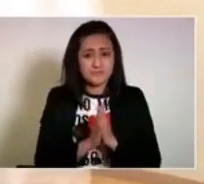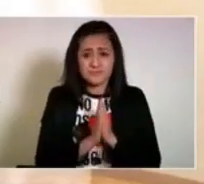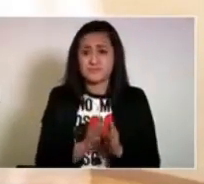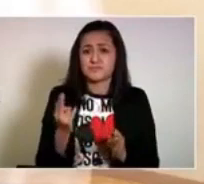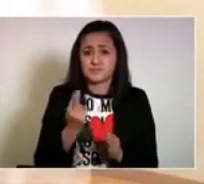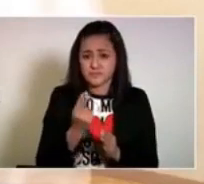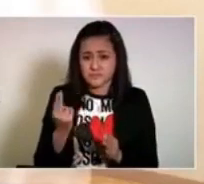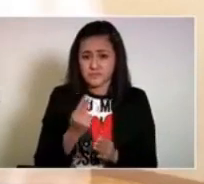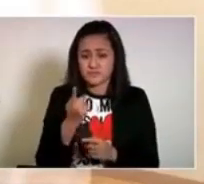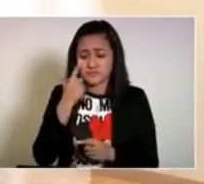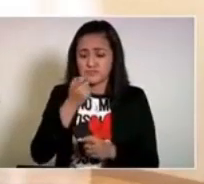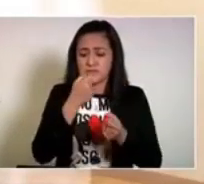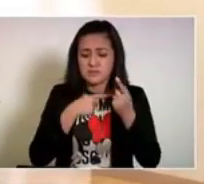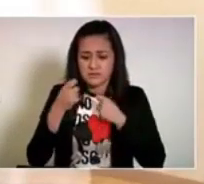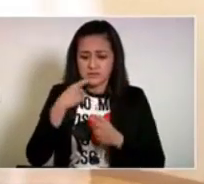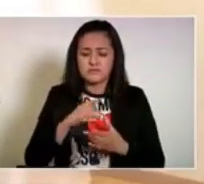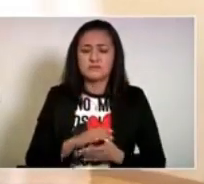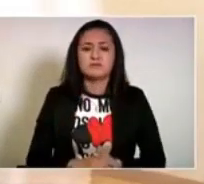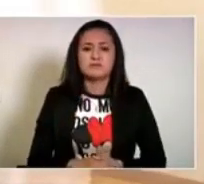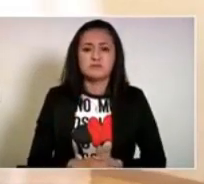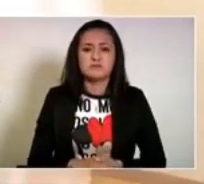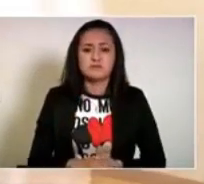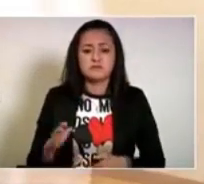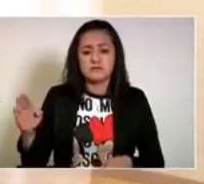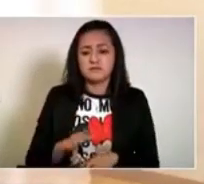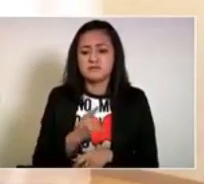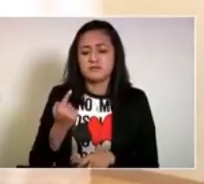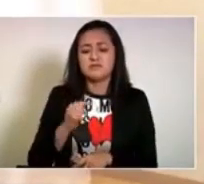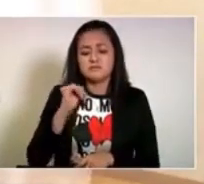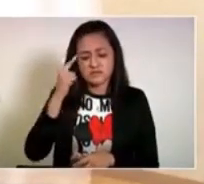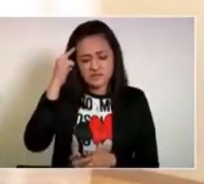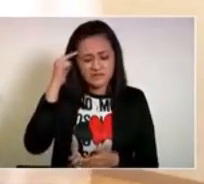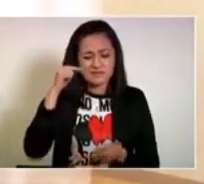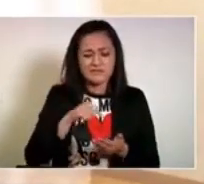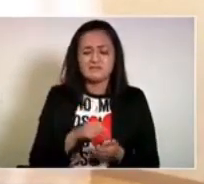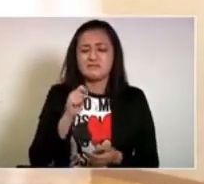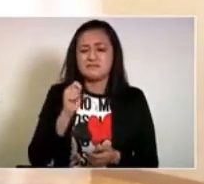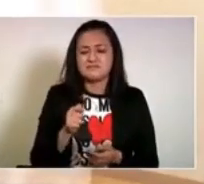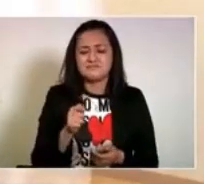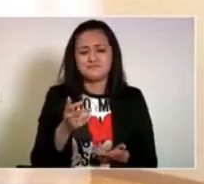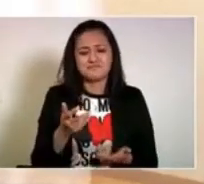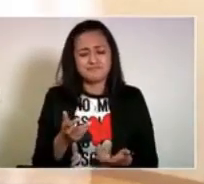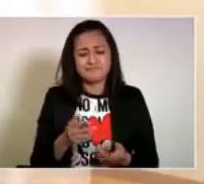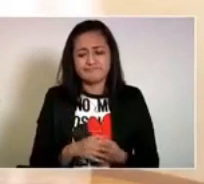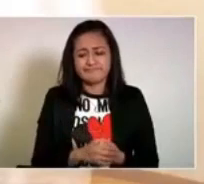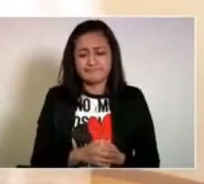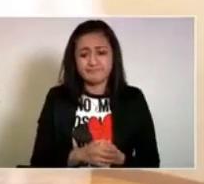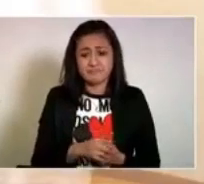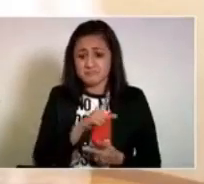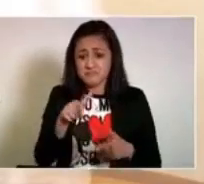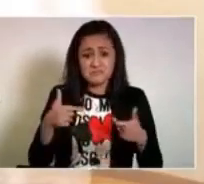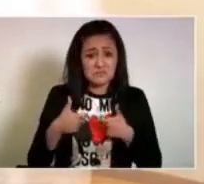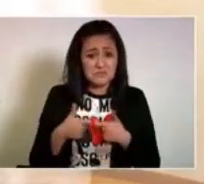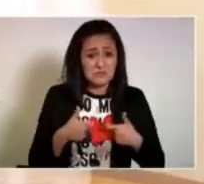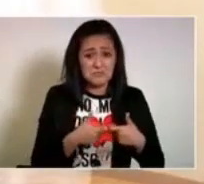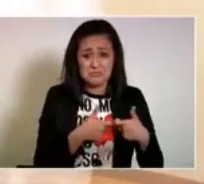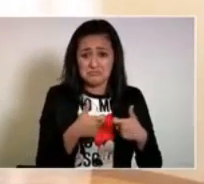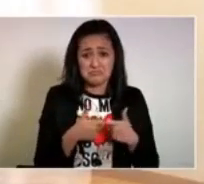sin medicamentos. Porque sí, créame que pues, nadie coopera.